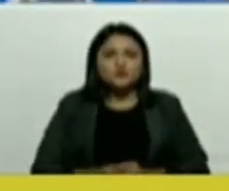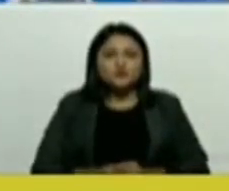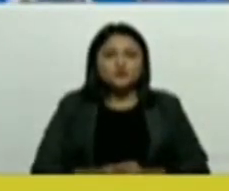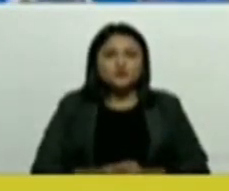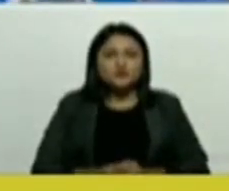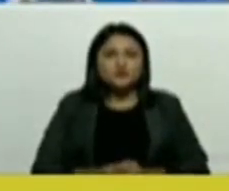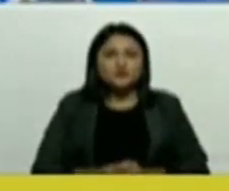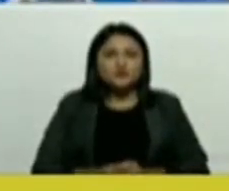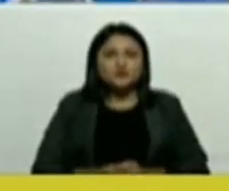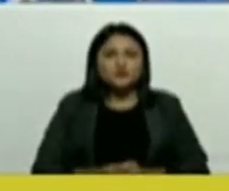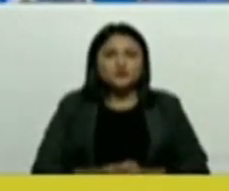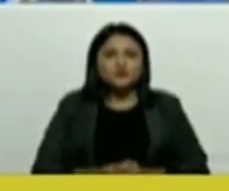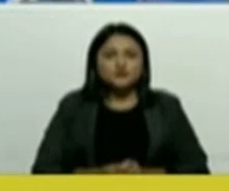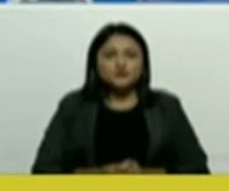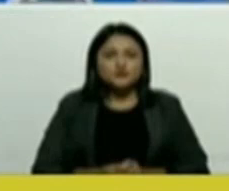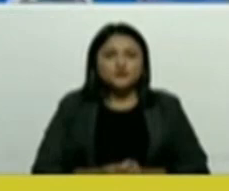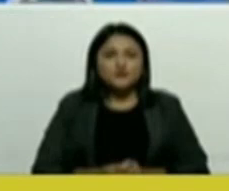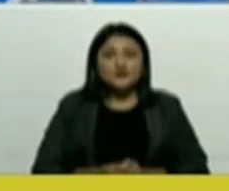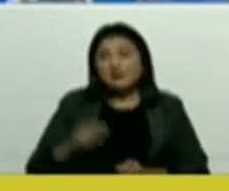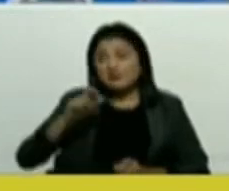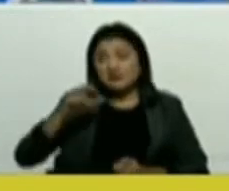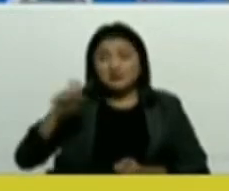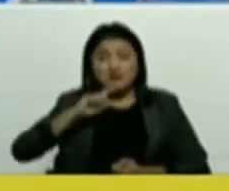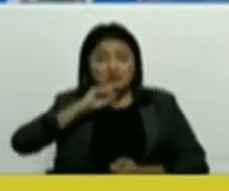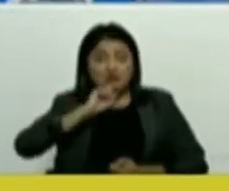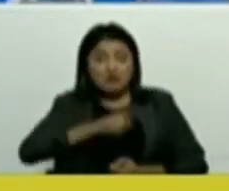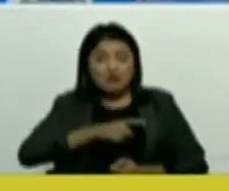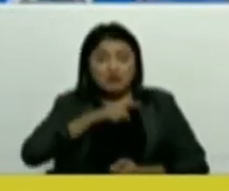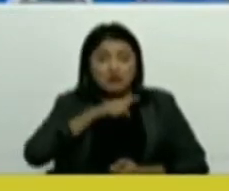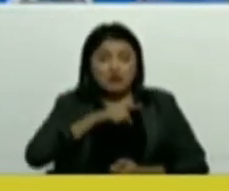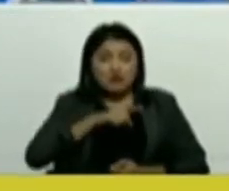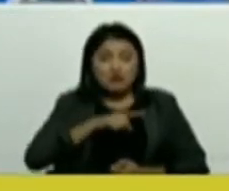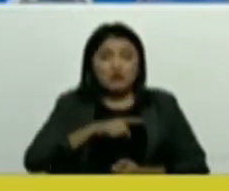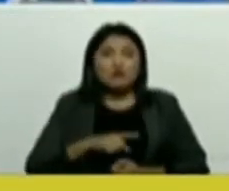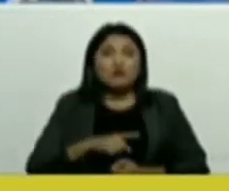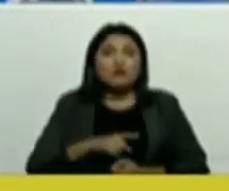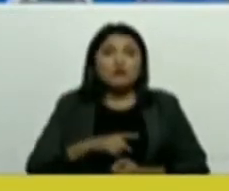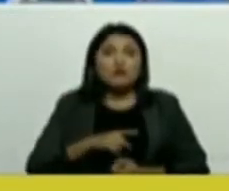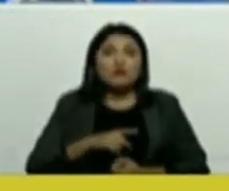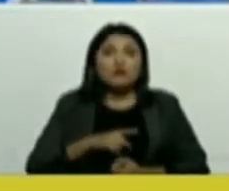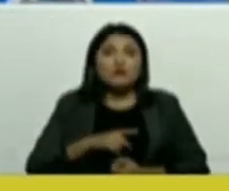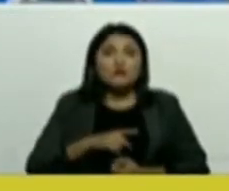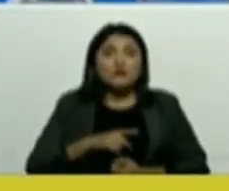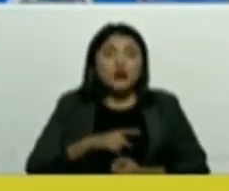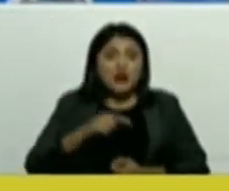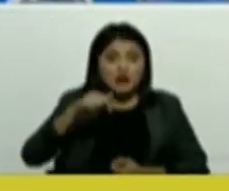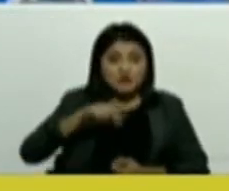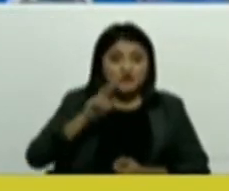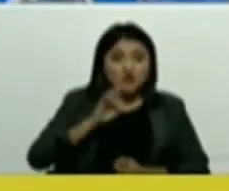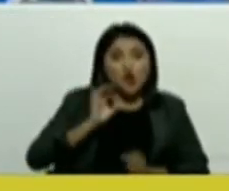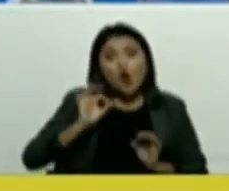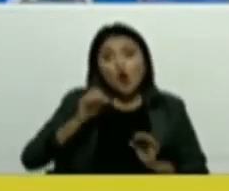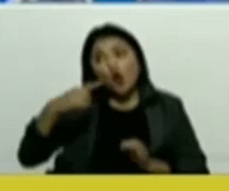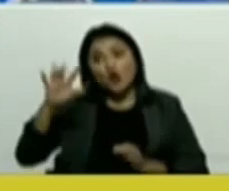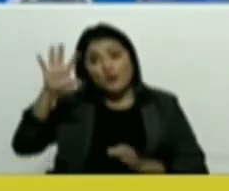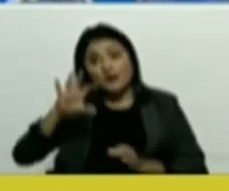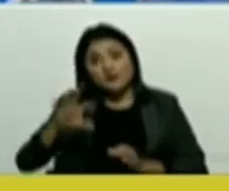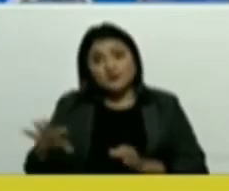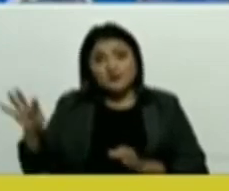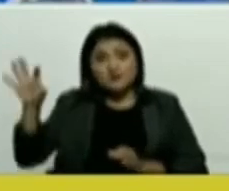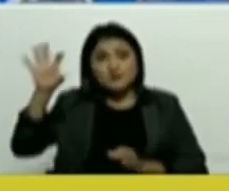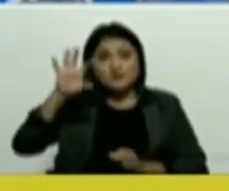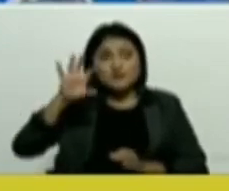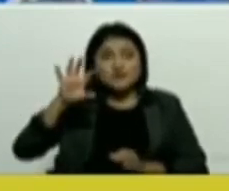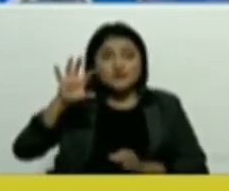His enemies, sus enemigos, abroad and at home, tanto fuera como